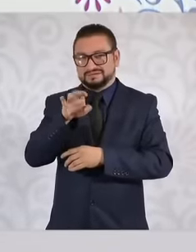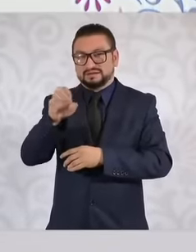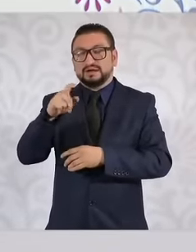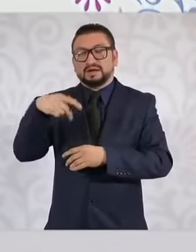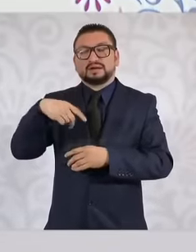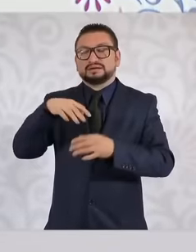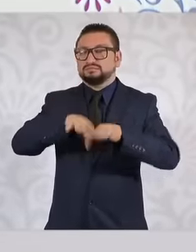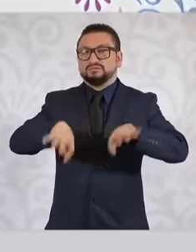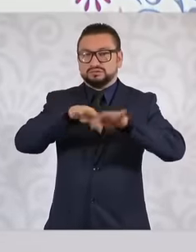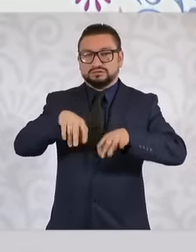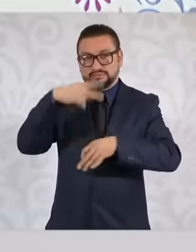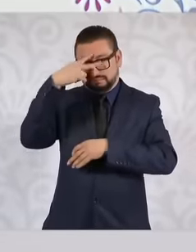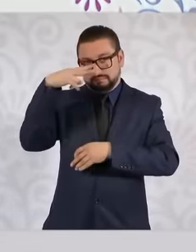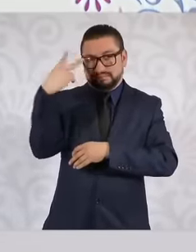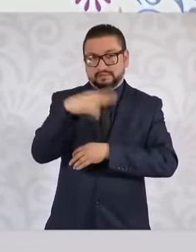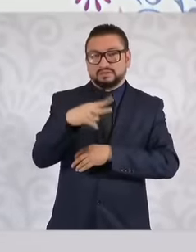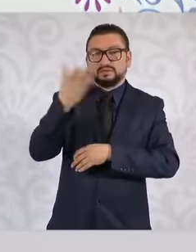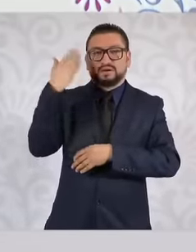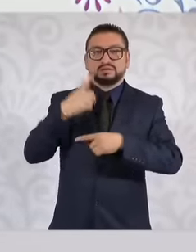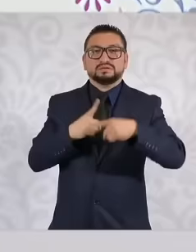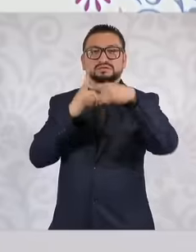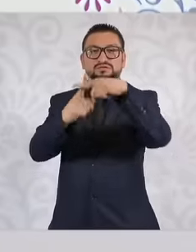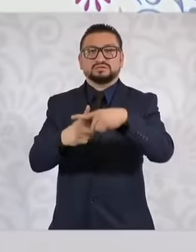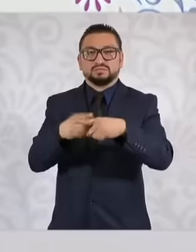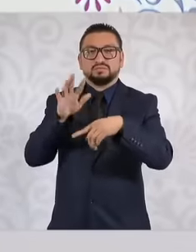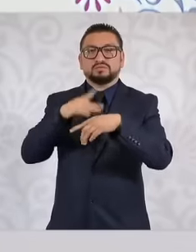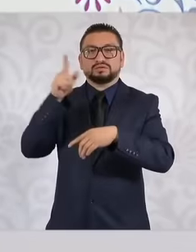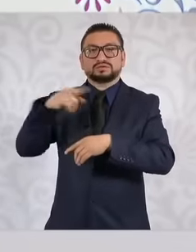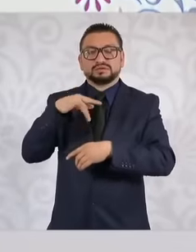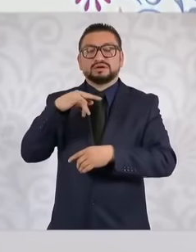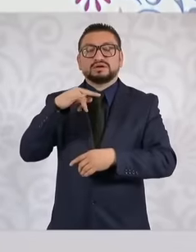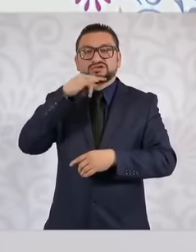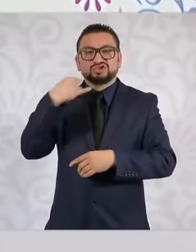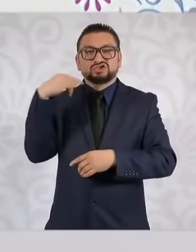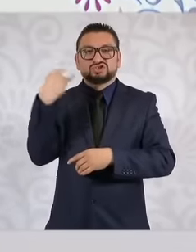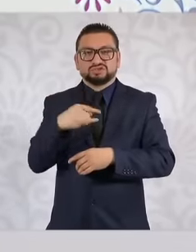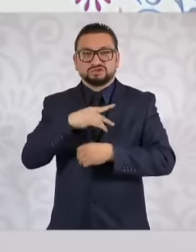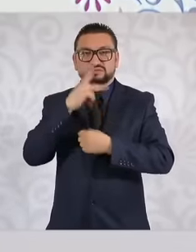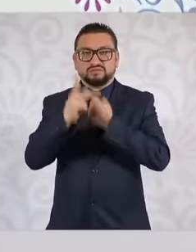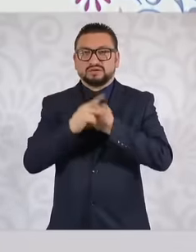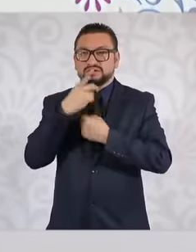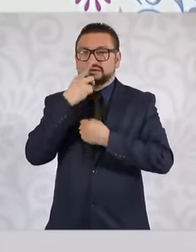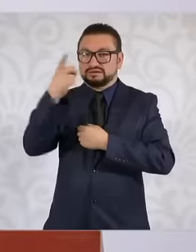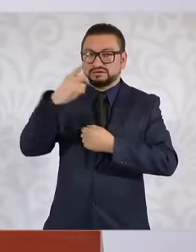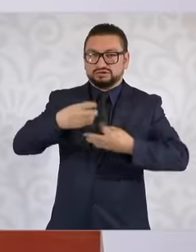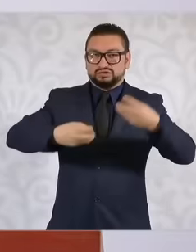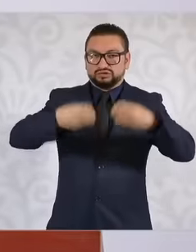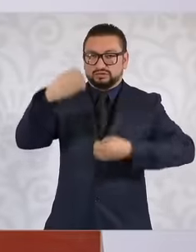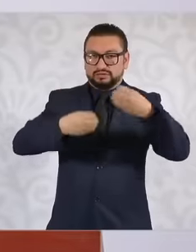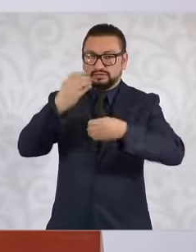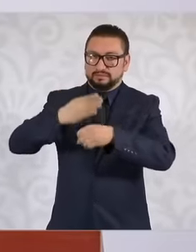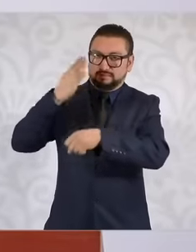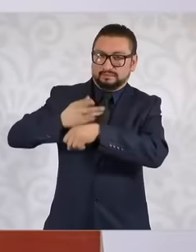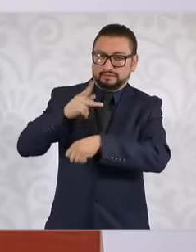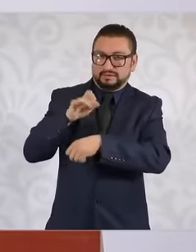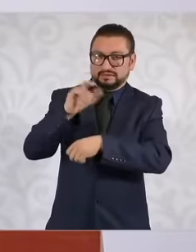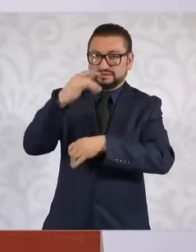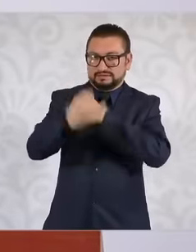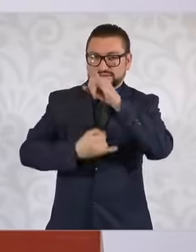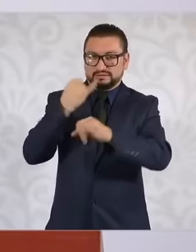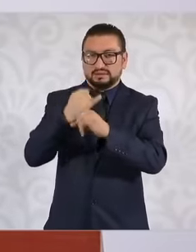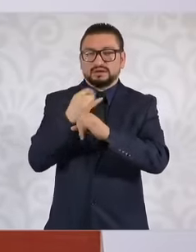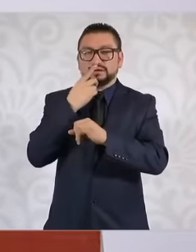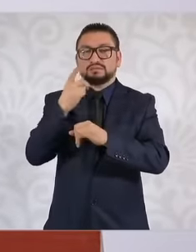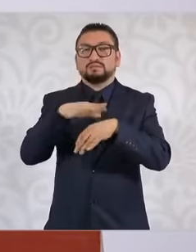sumó a una petición que hizo Chile a la Corte Penal Internacional, porque el tema es